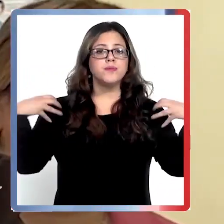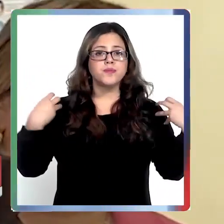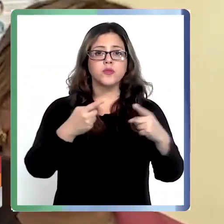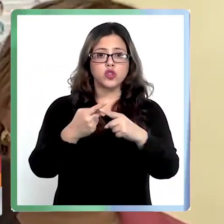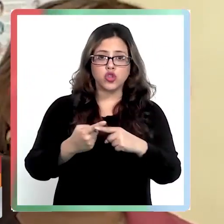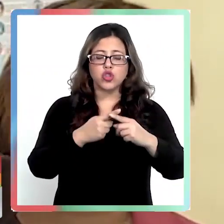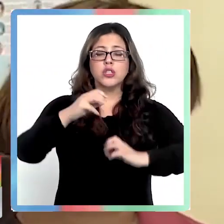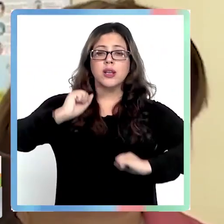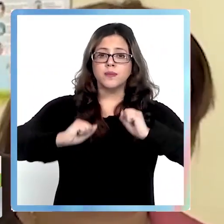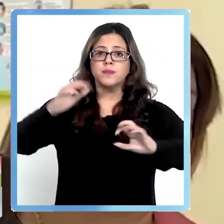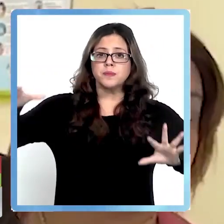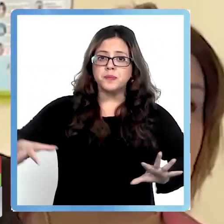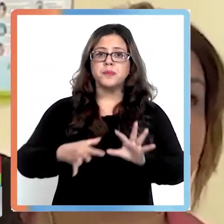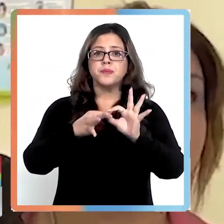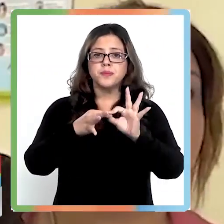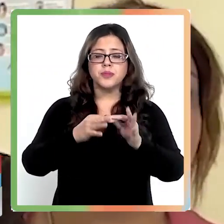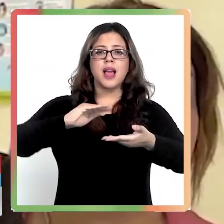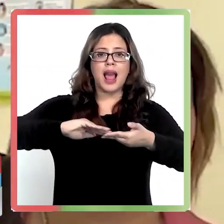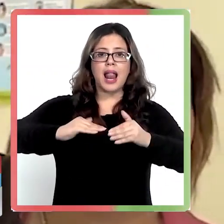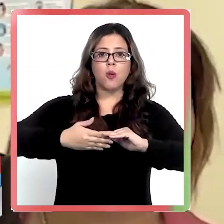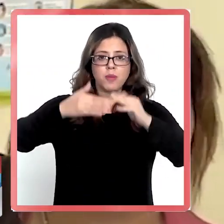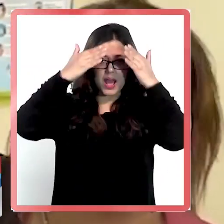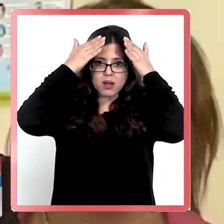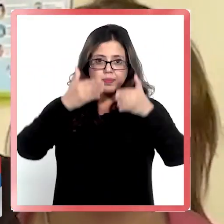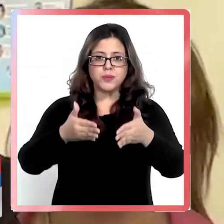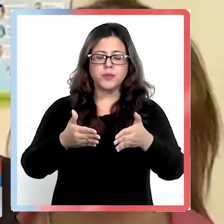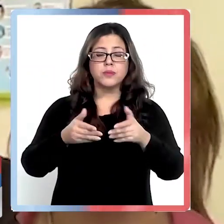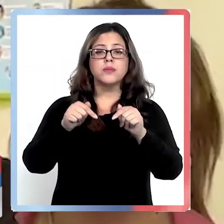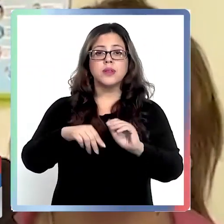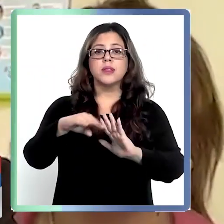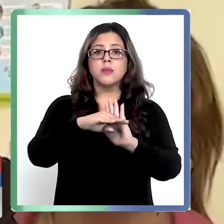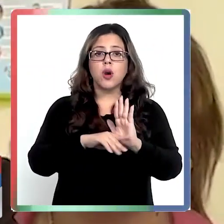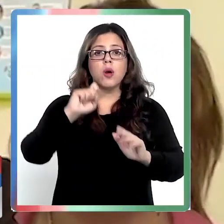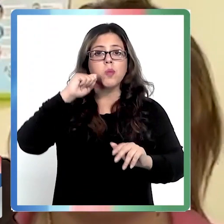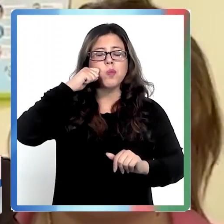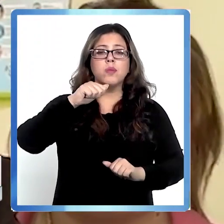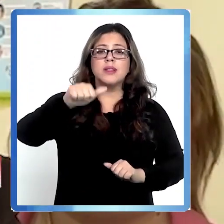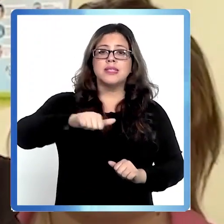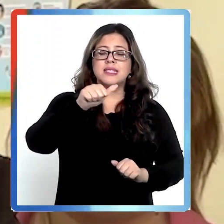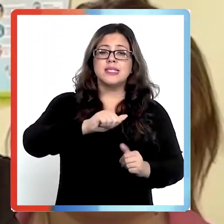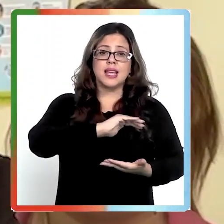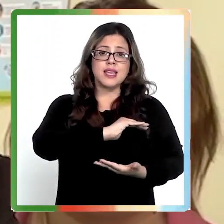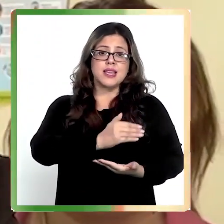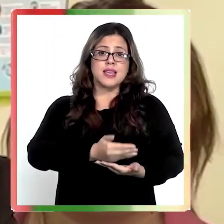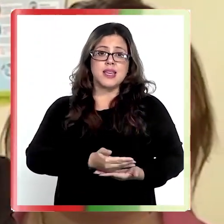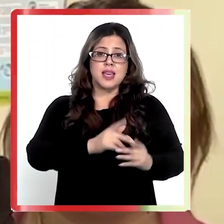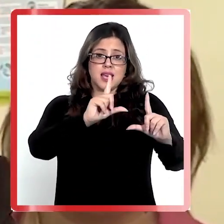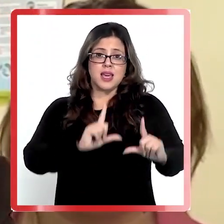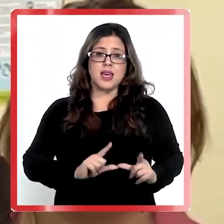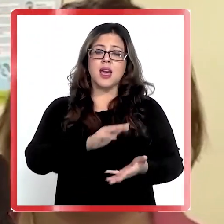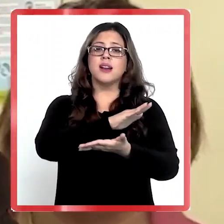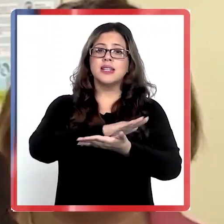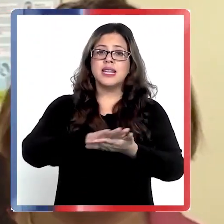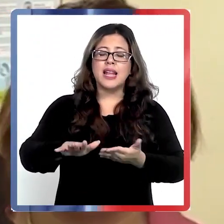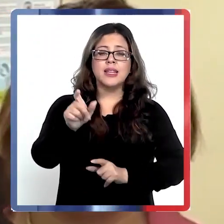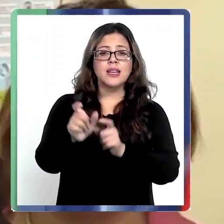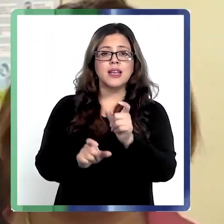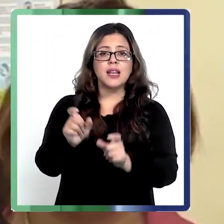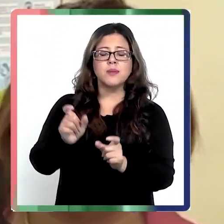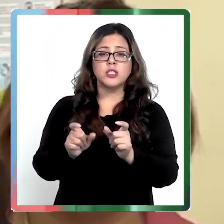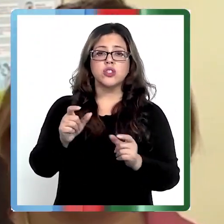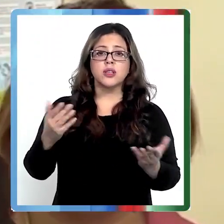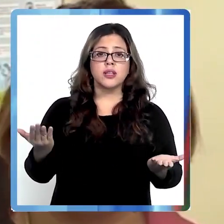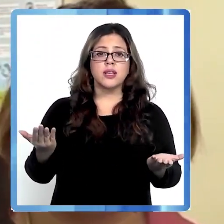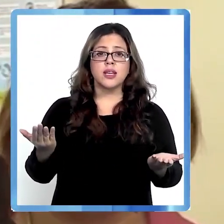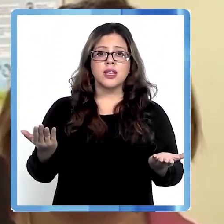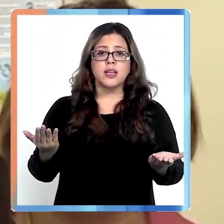responsabilidad social empresarial hacia la comunidad. Este programa consiste en 16 mamografías gratuitas y los pacientes